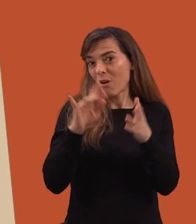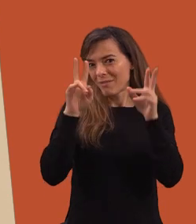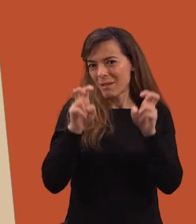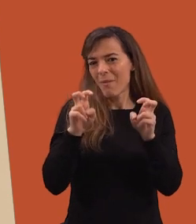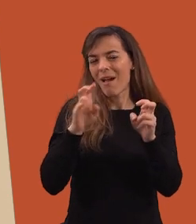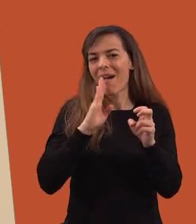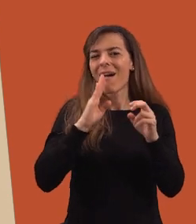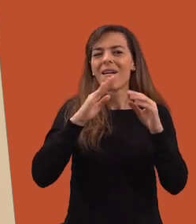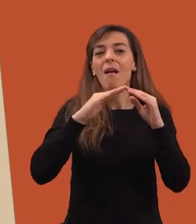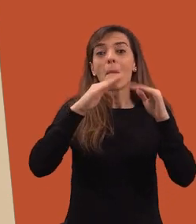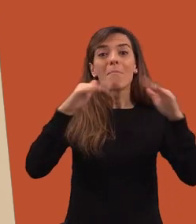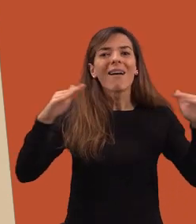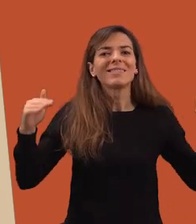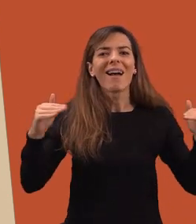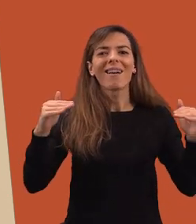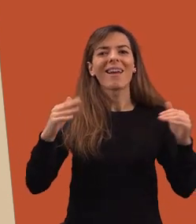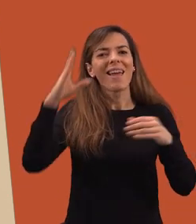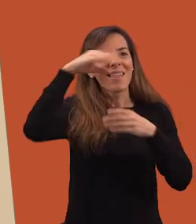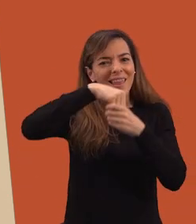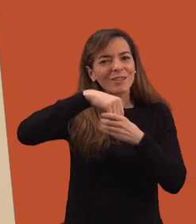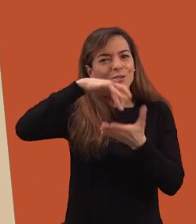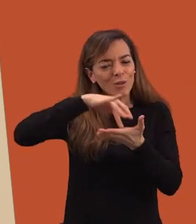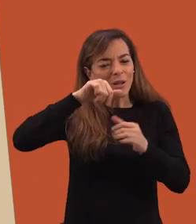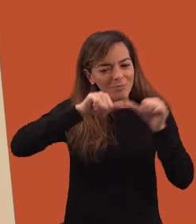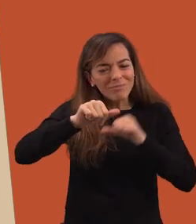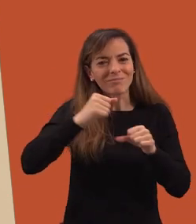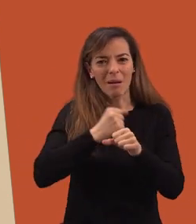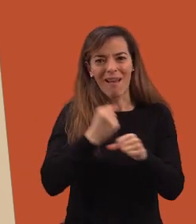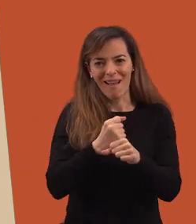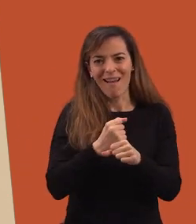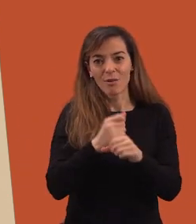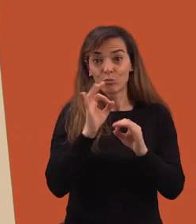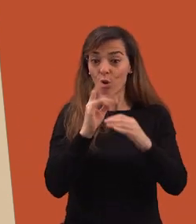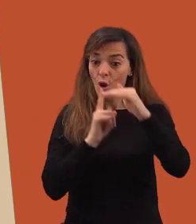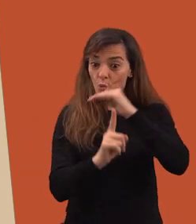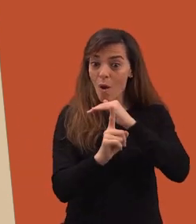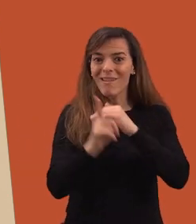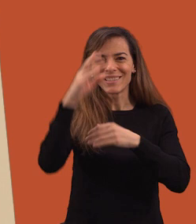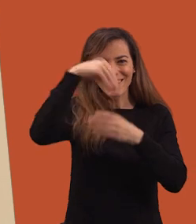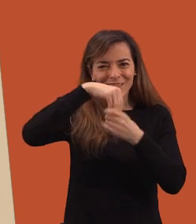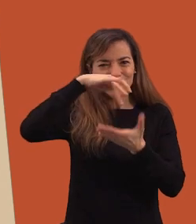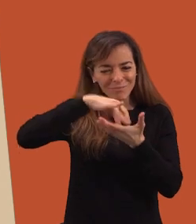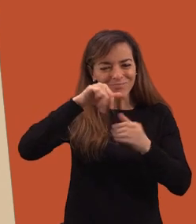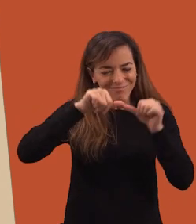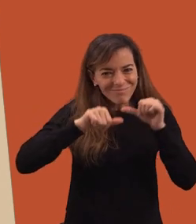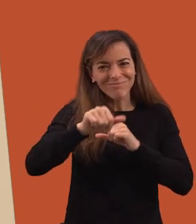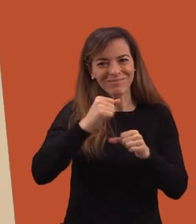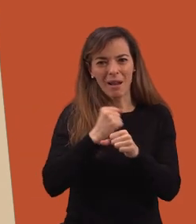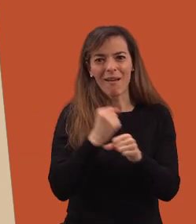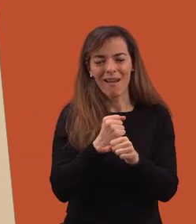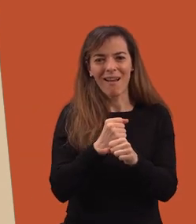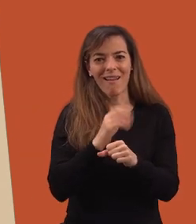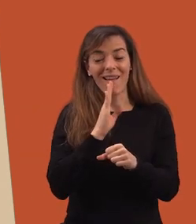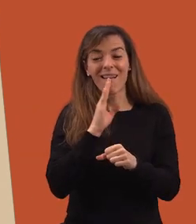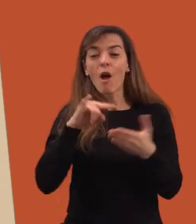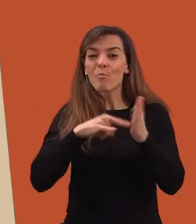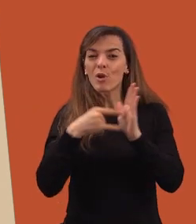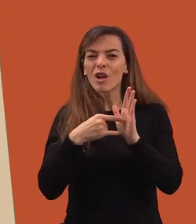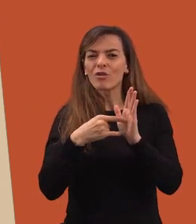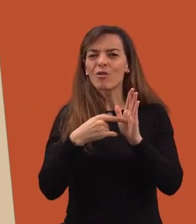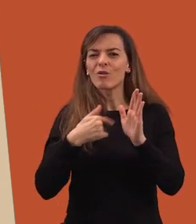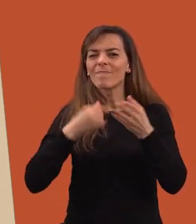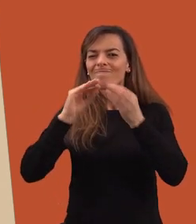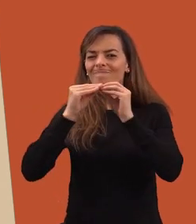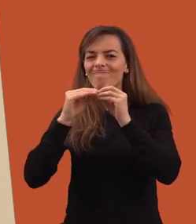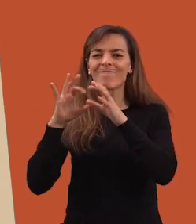trabajar desde el interior del paisaje o sea desde unas cuevas que fue un proyecto que hice para el